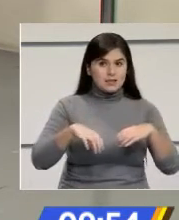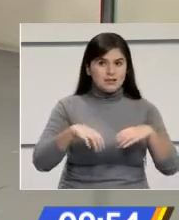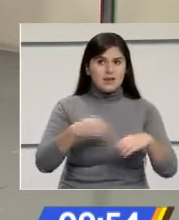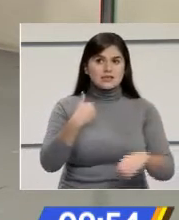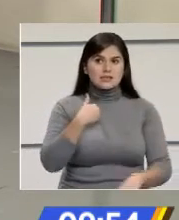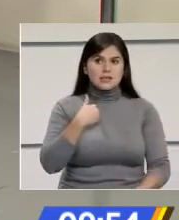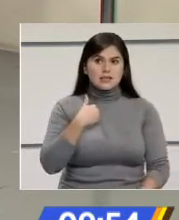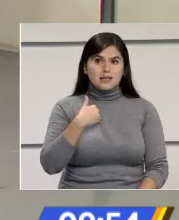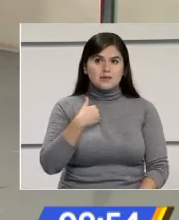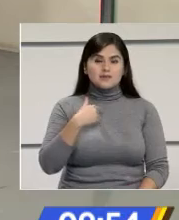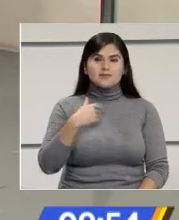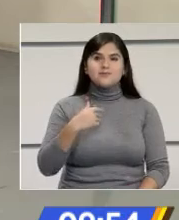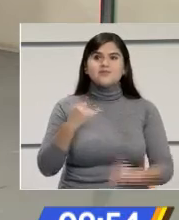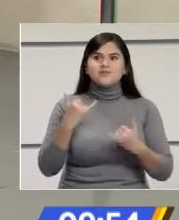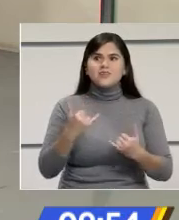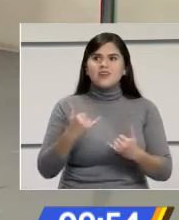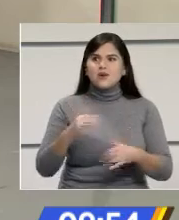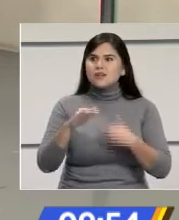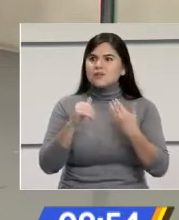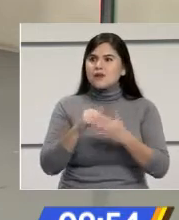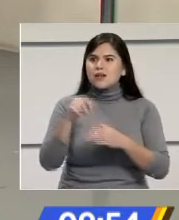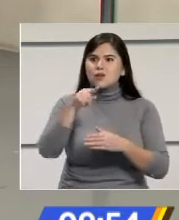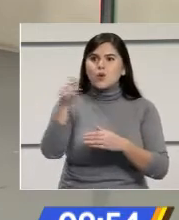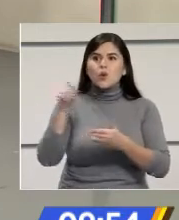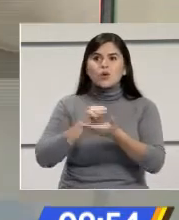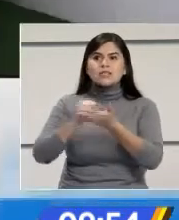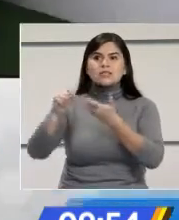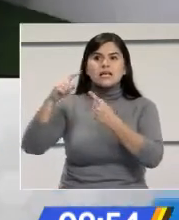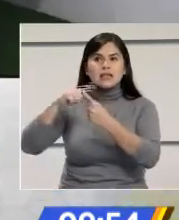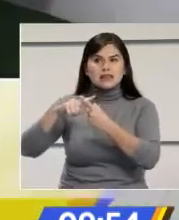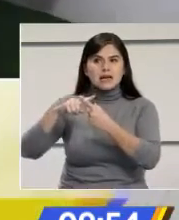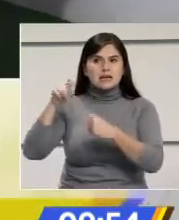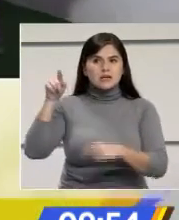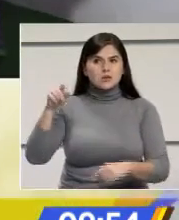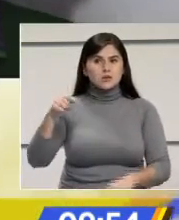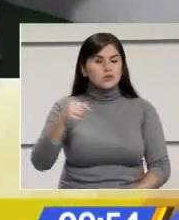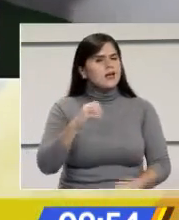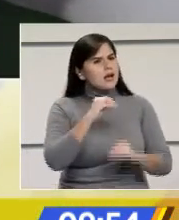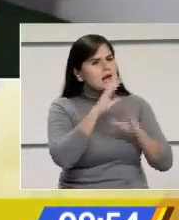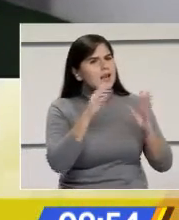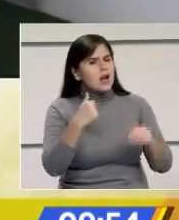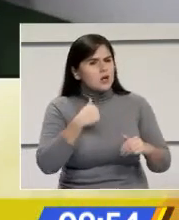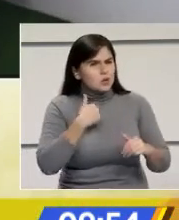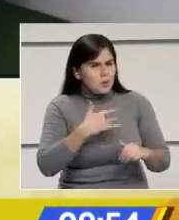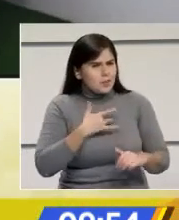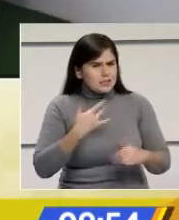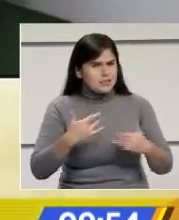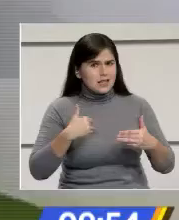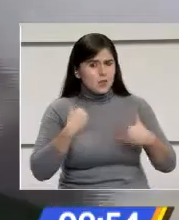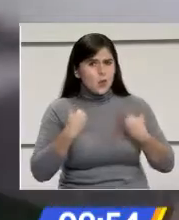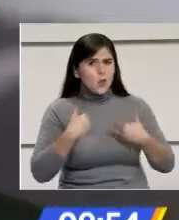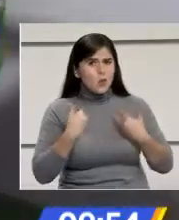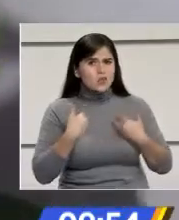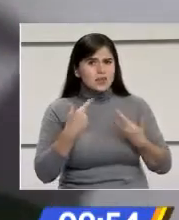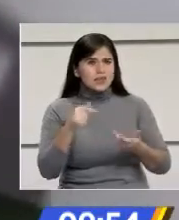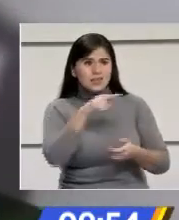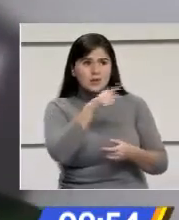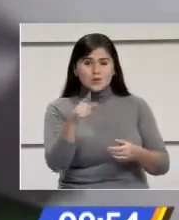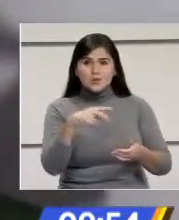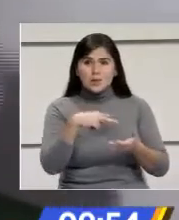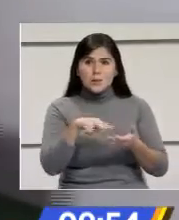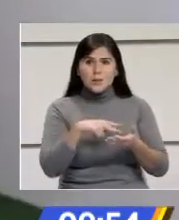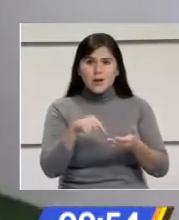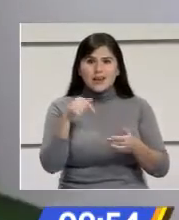allá desde Santa Cruz. Delmis, ahora sí. Claro, claro, contenta que ustedes estén en sintonía desde Guanacaste,